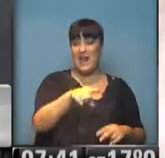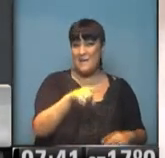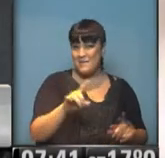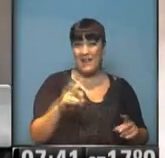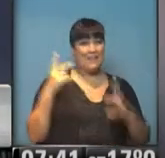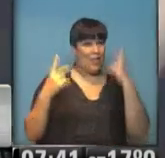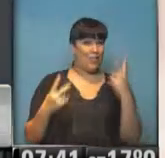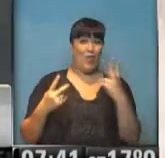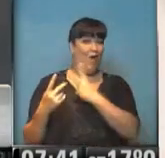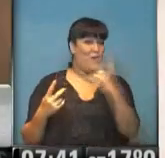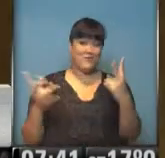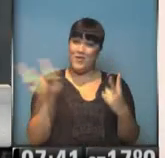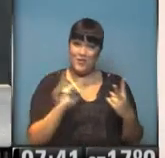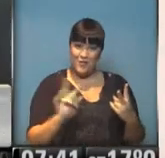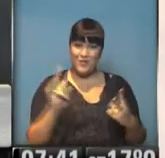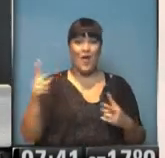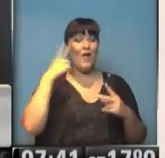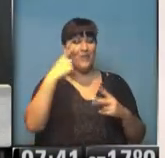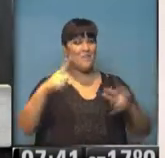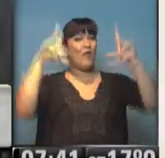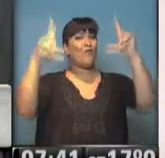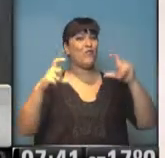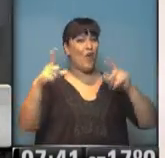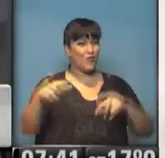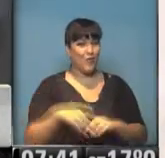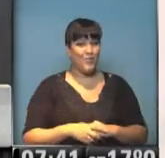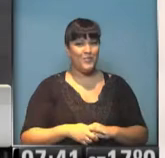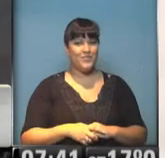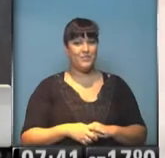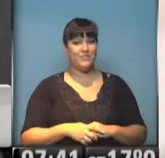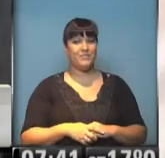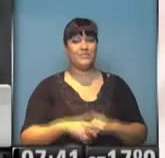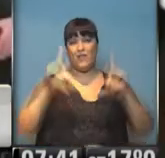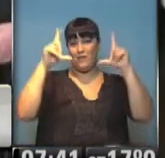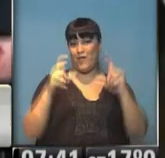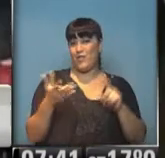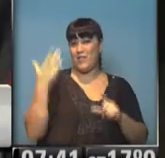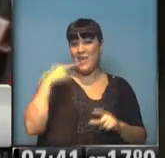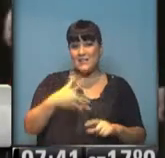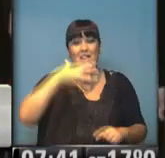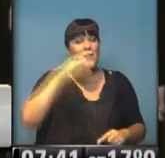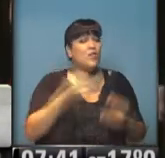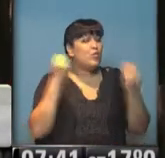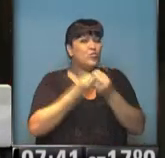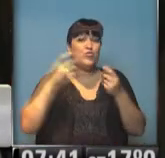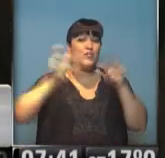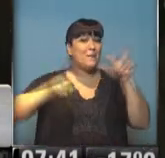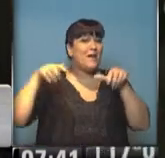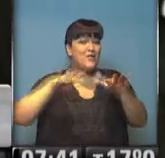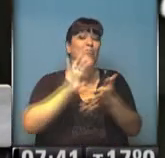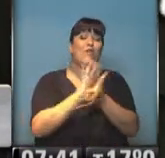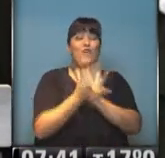ignacio guido ahí vemos esa fotografía se dio el día de ayer una verdadera multitud pero familiar